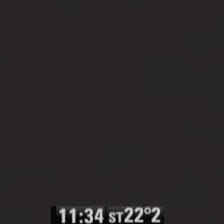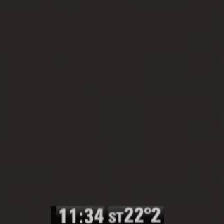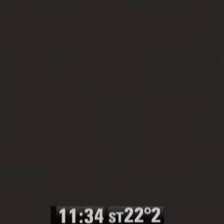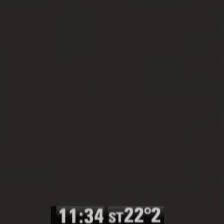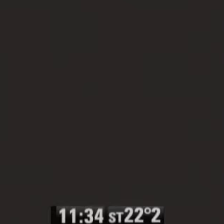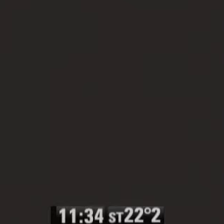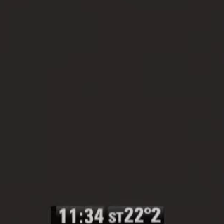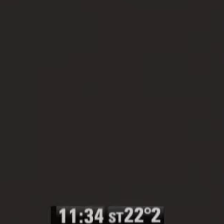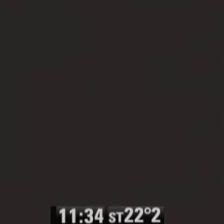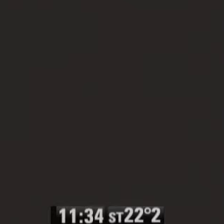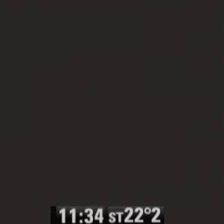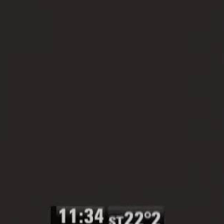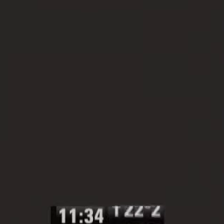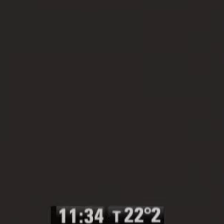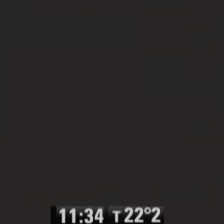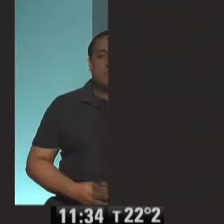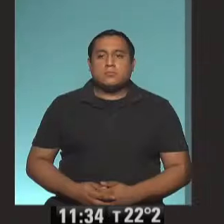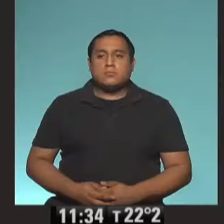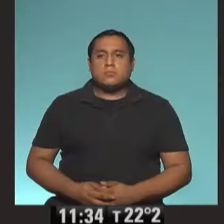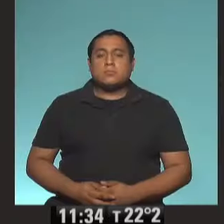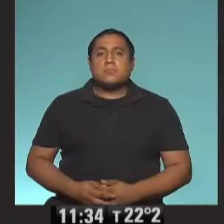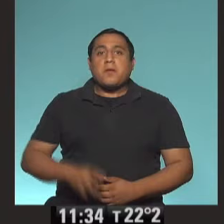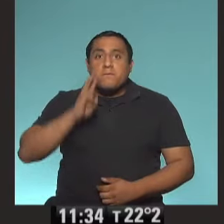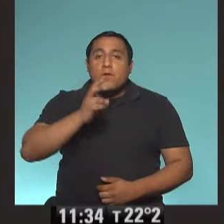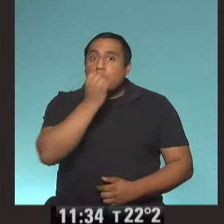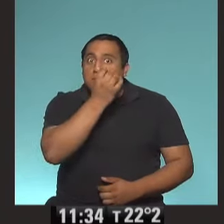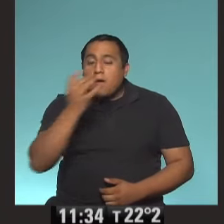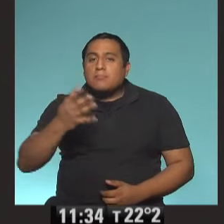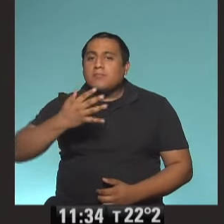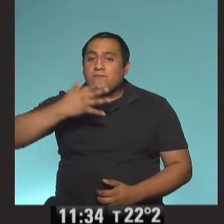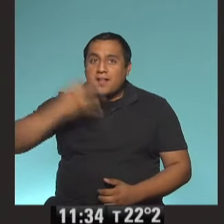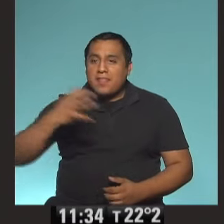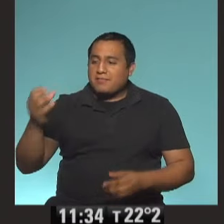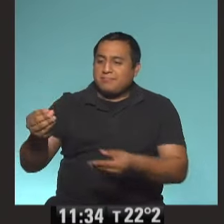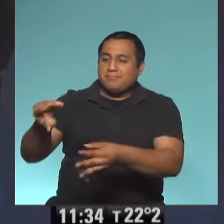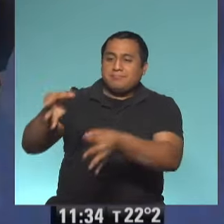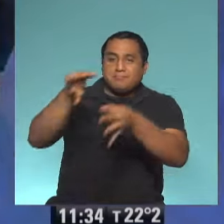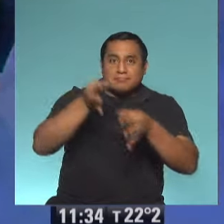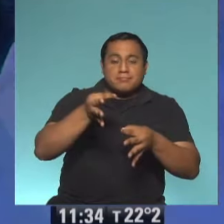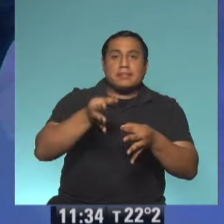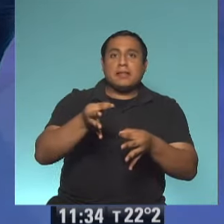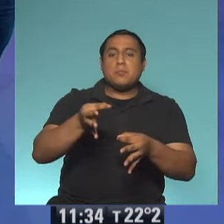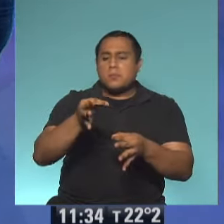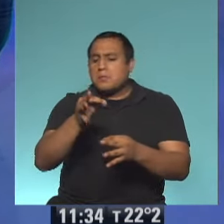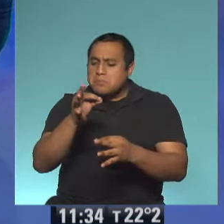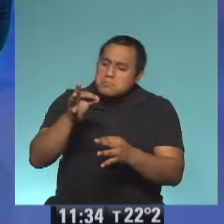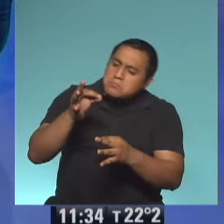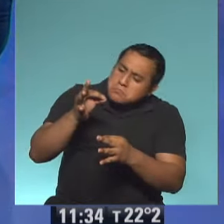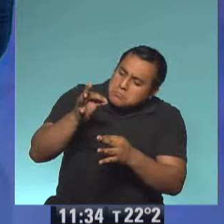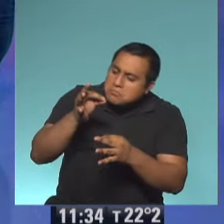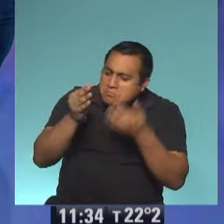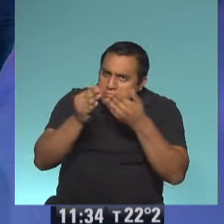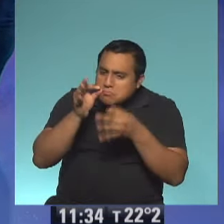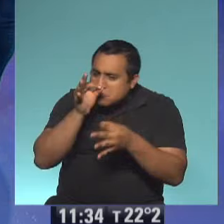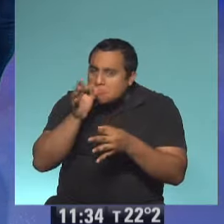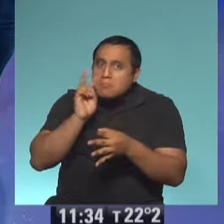pintura, están usando lápices. Ahí vemos flores de verdad que también han conseguido. Wow, que las pueden observar de cerca. En la clase del